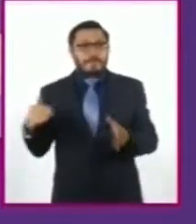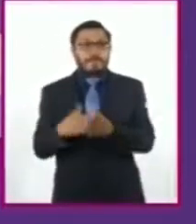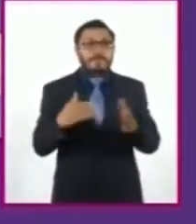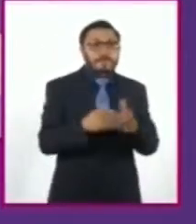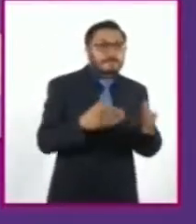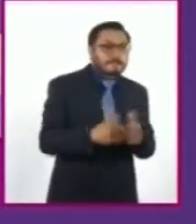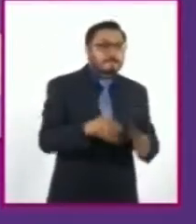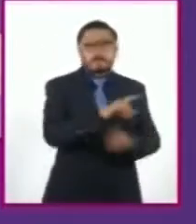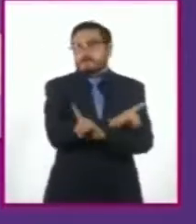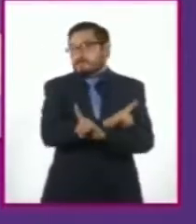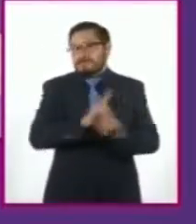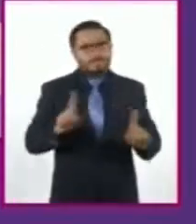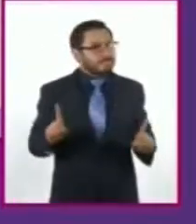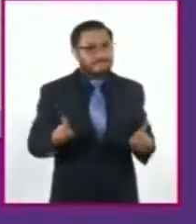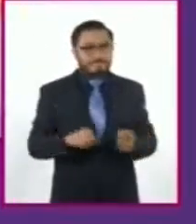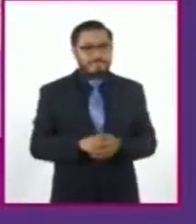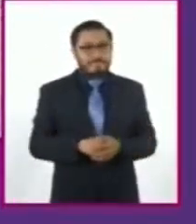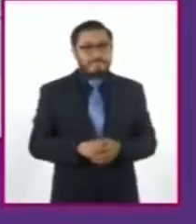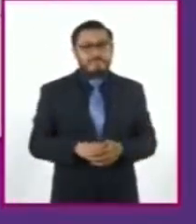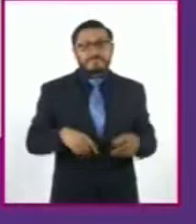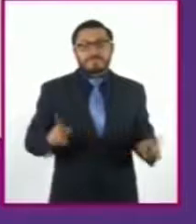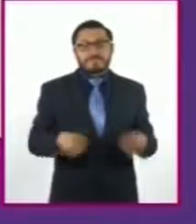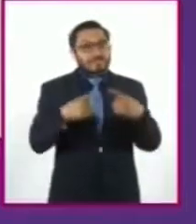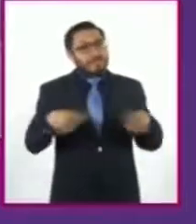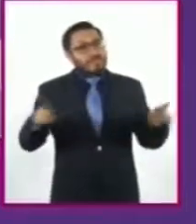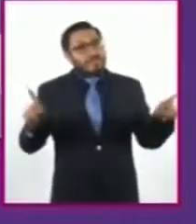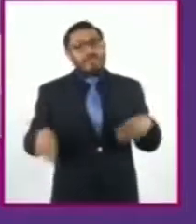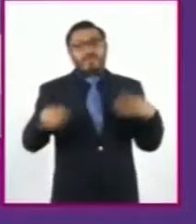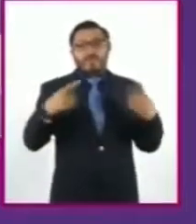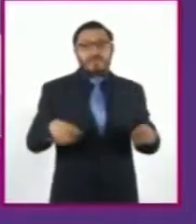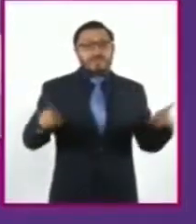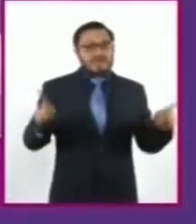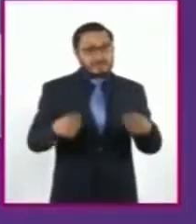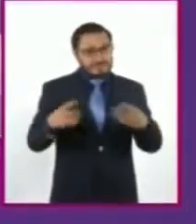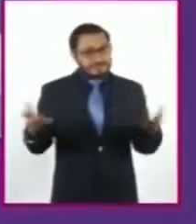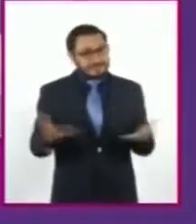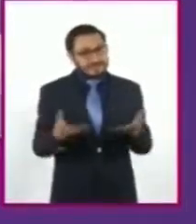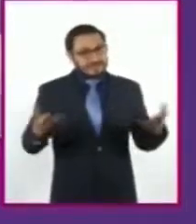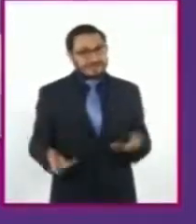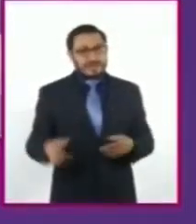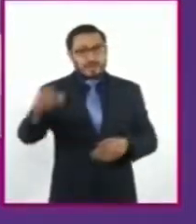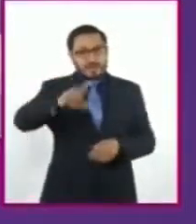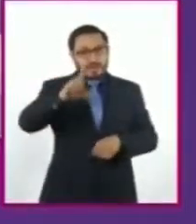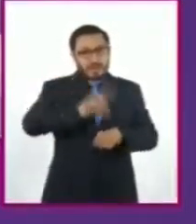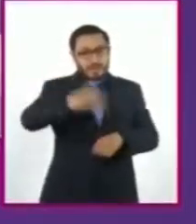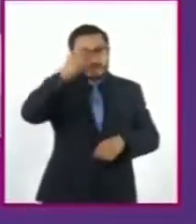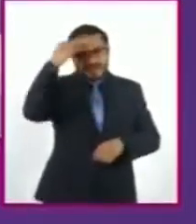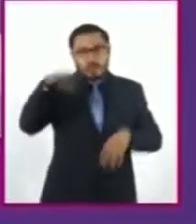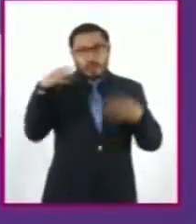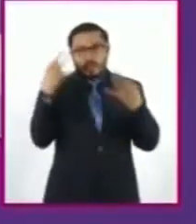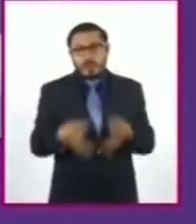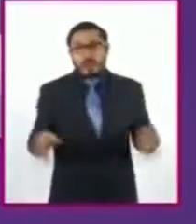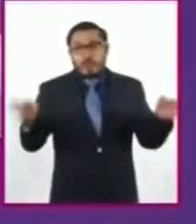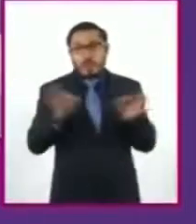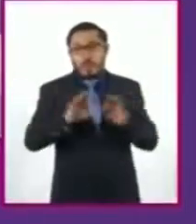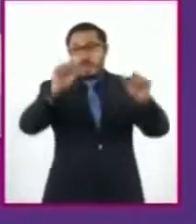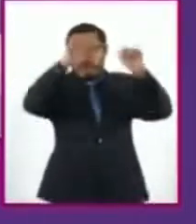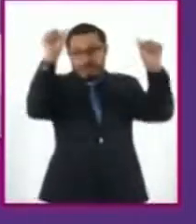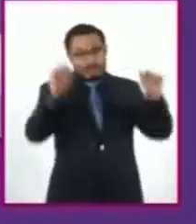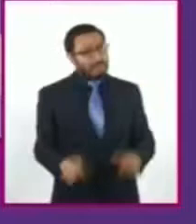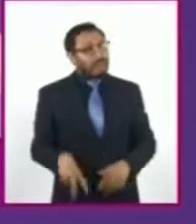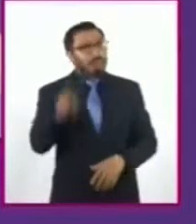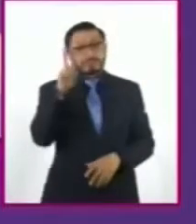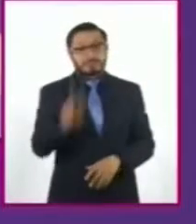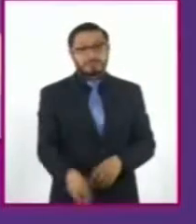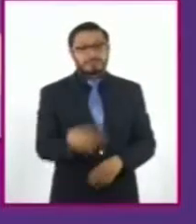él. Compuso piezas que hoy en día reconocemos como grandes obras de arte. Una de